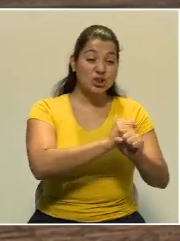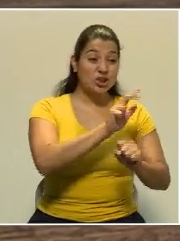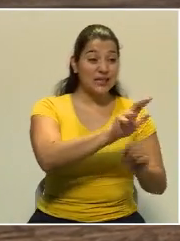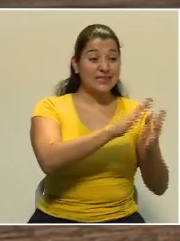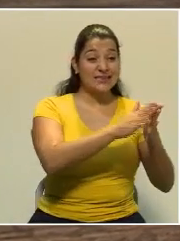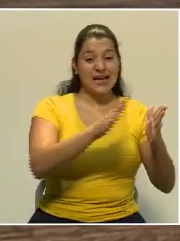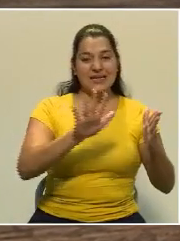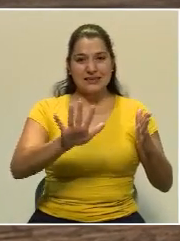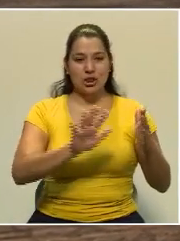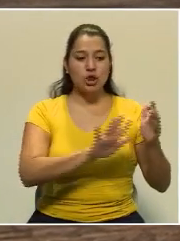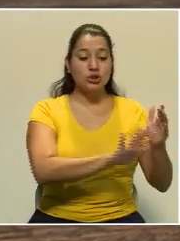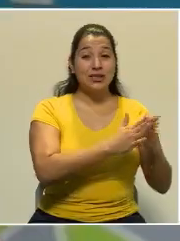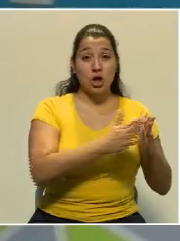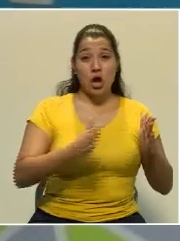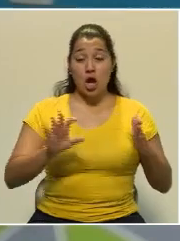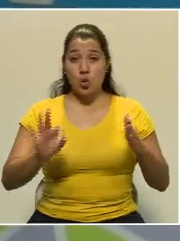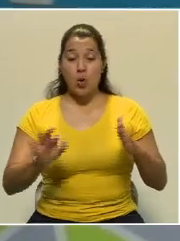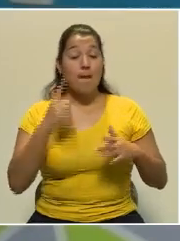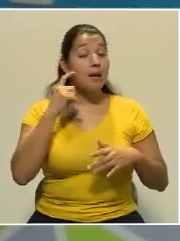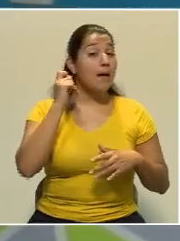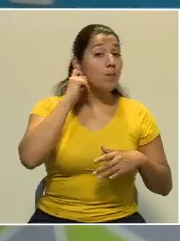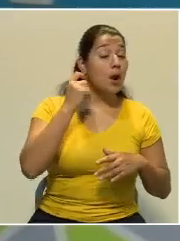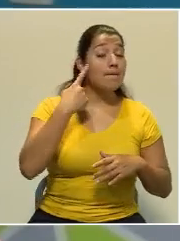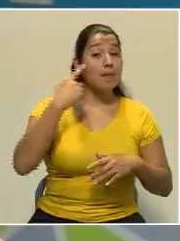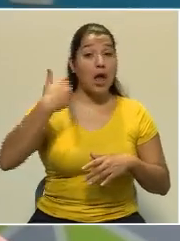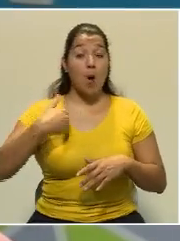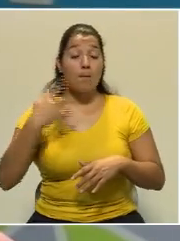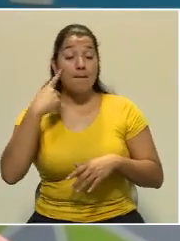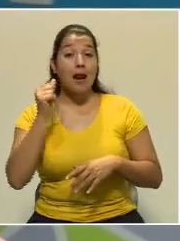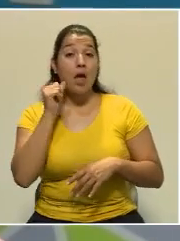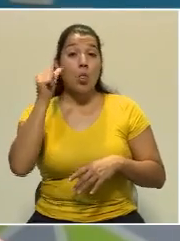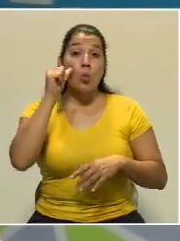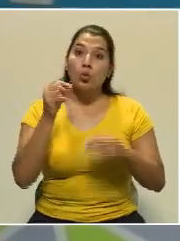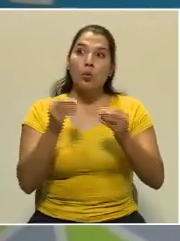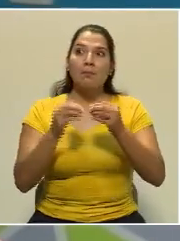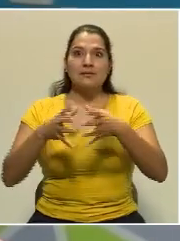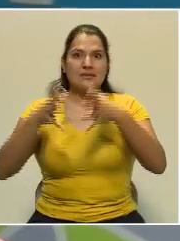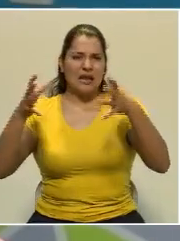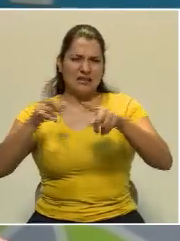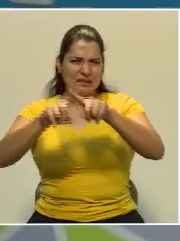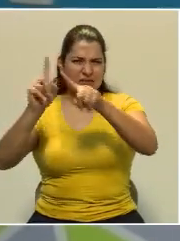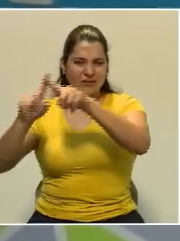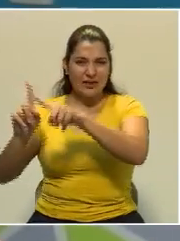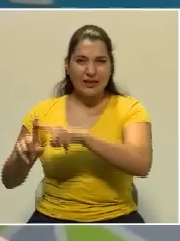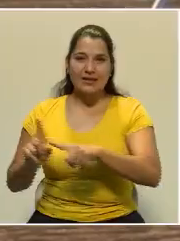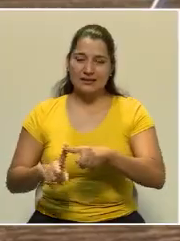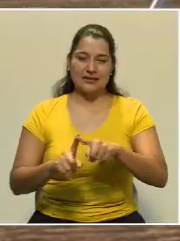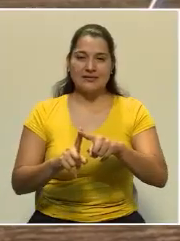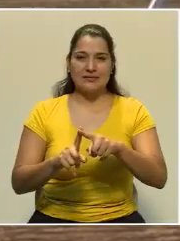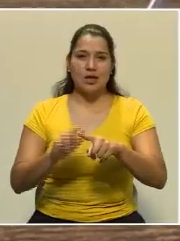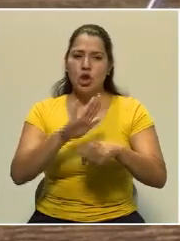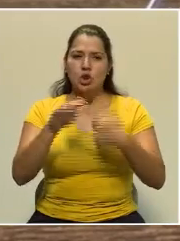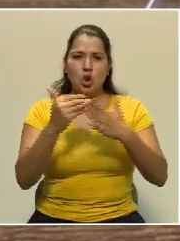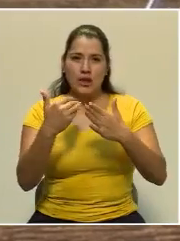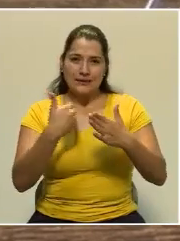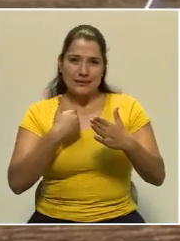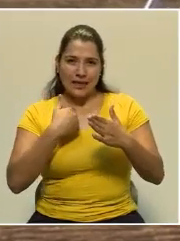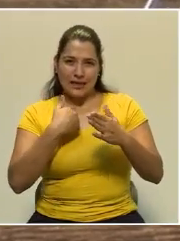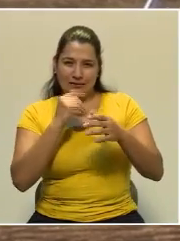9, para mujer, para hombre, para adulto, para la parte XL, hay diferentes medidas. Y todas estas llevan sus especificaciones.